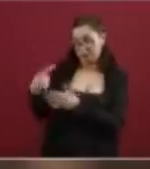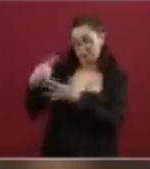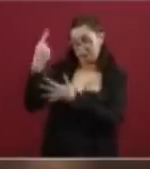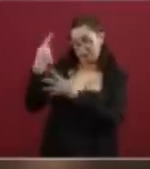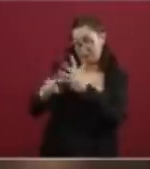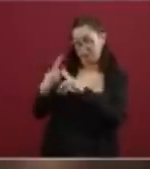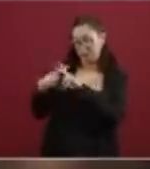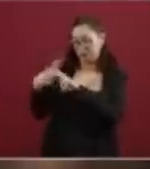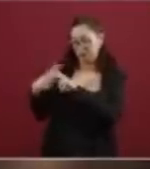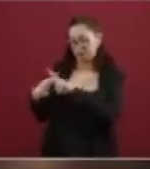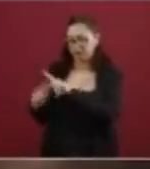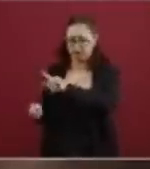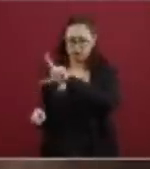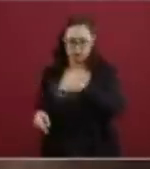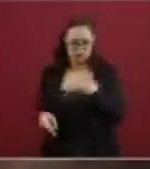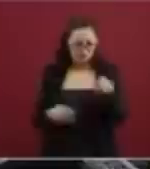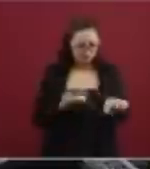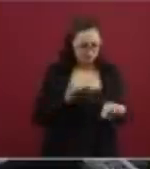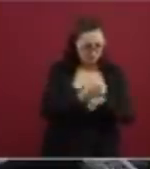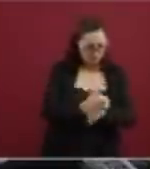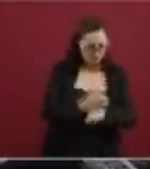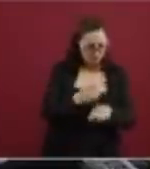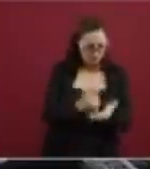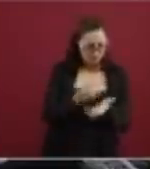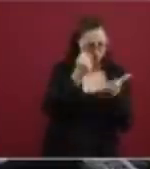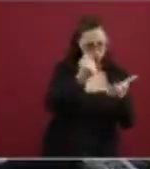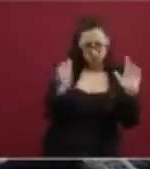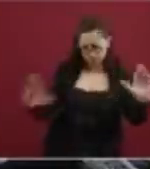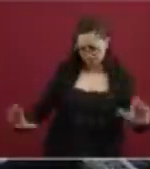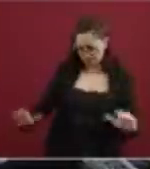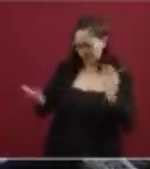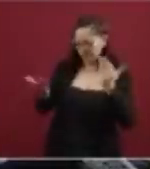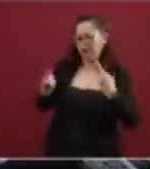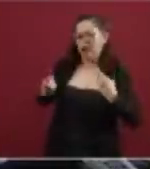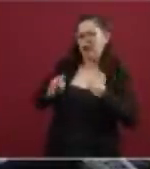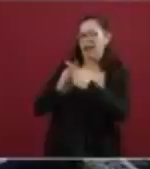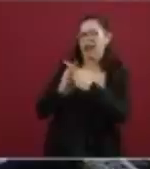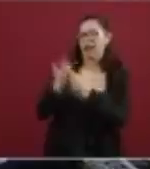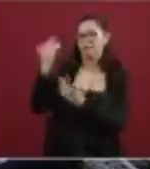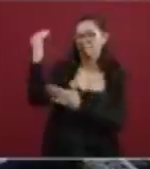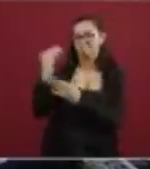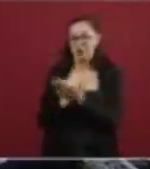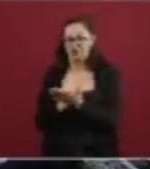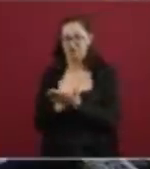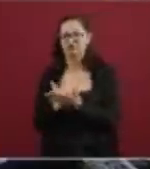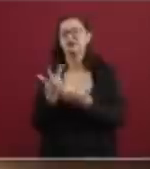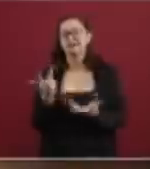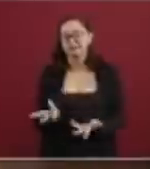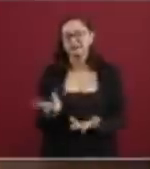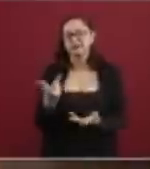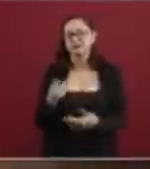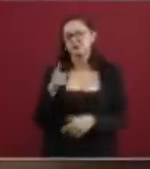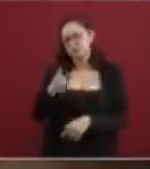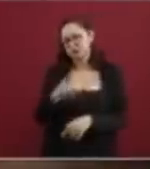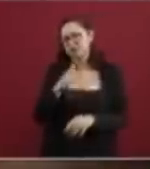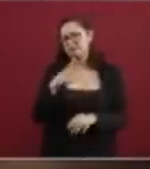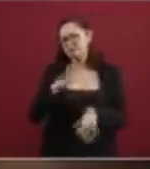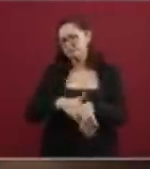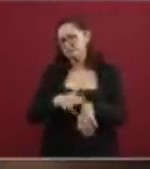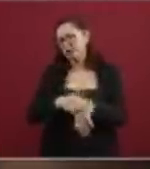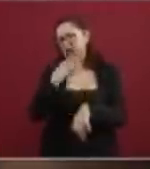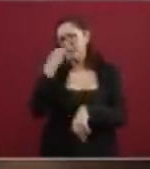ha bosquejado que este dinero se utilizará en algunos programas sociales, en